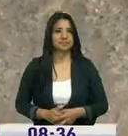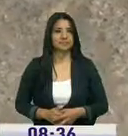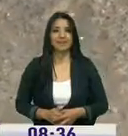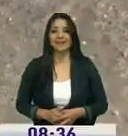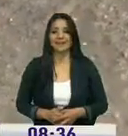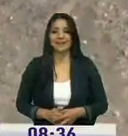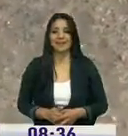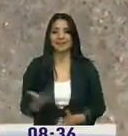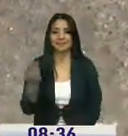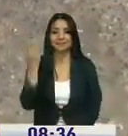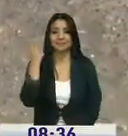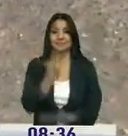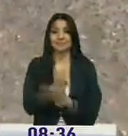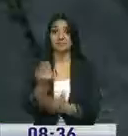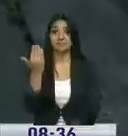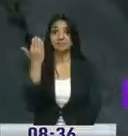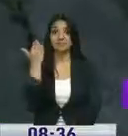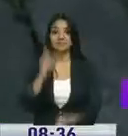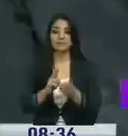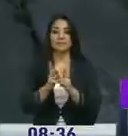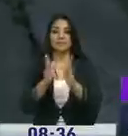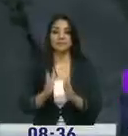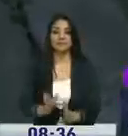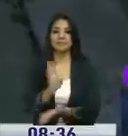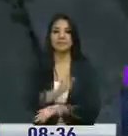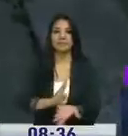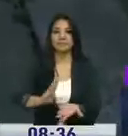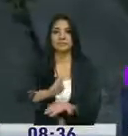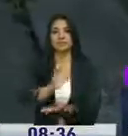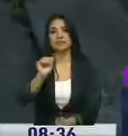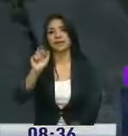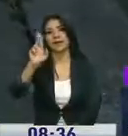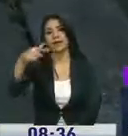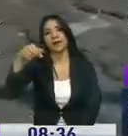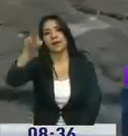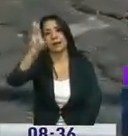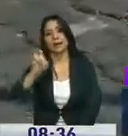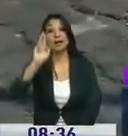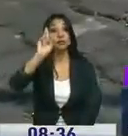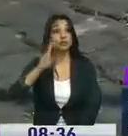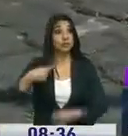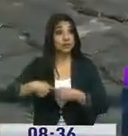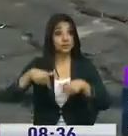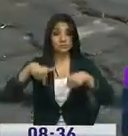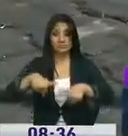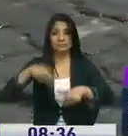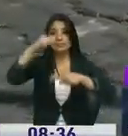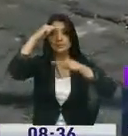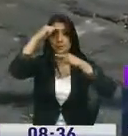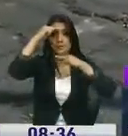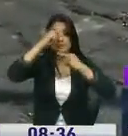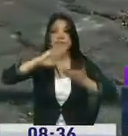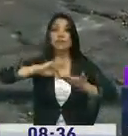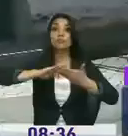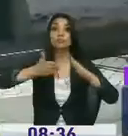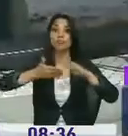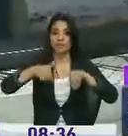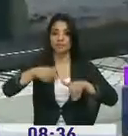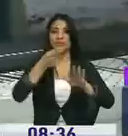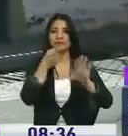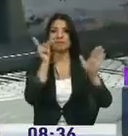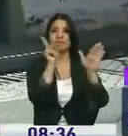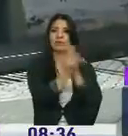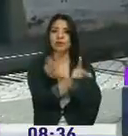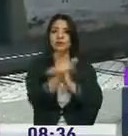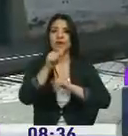Recordemos que hace una semana los vecinos del sector de la Argelia Media al sur de Quito denunciaron a través de su noticiero de la comunidad una